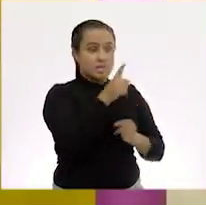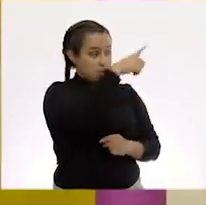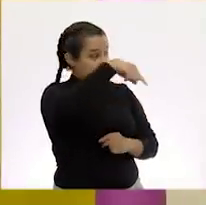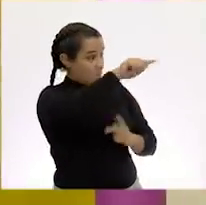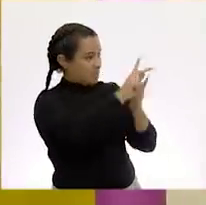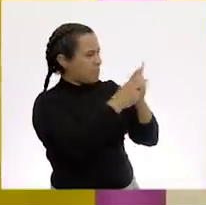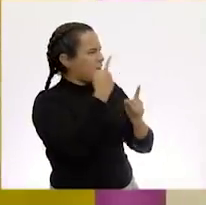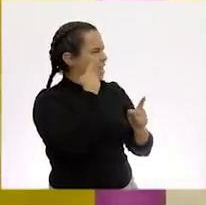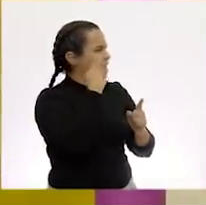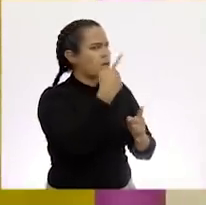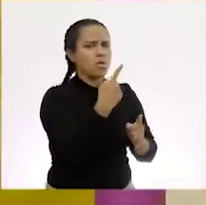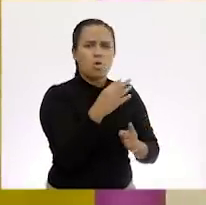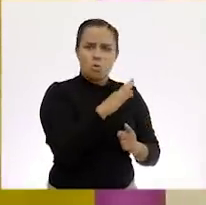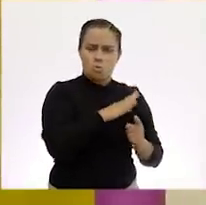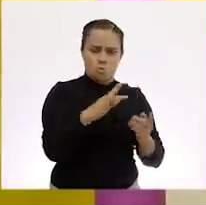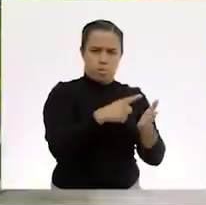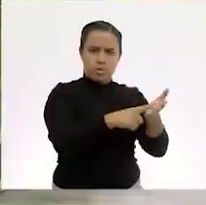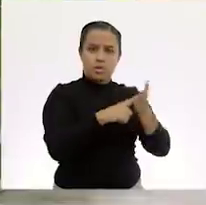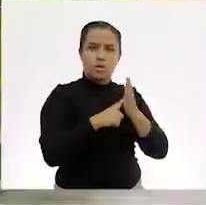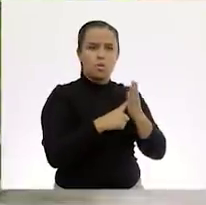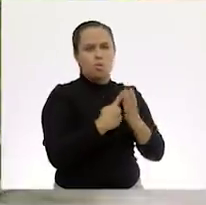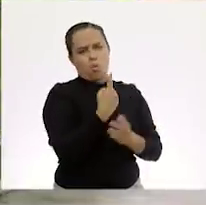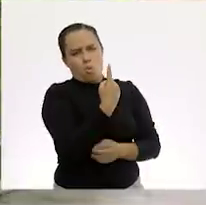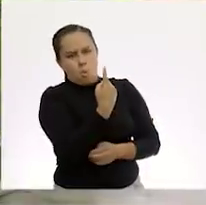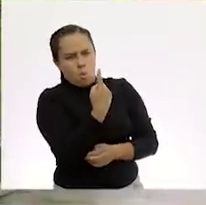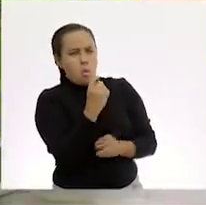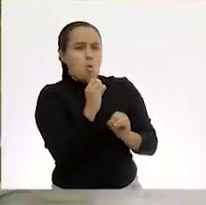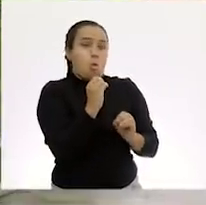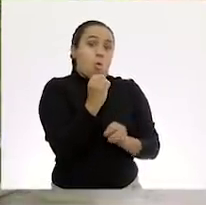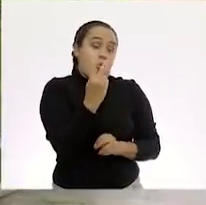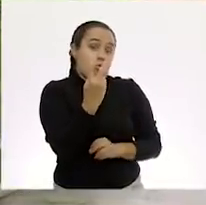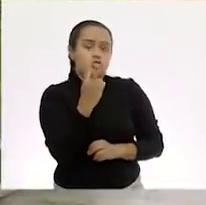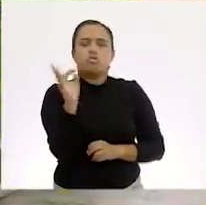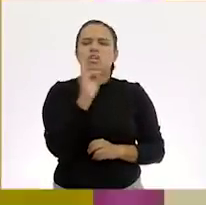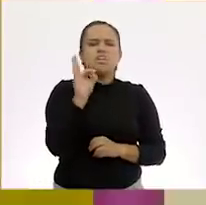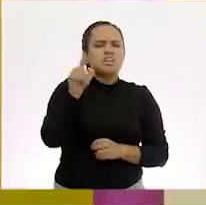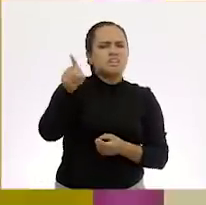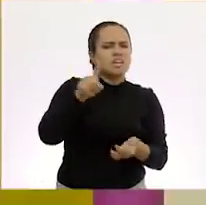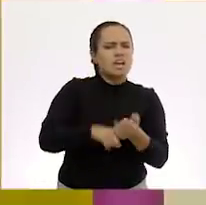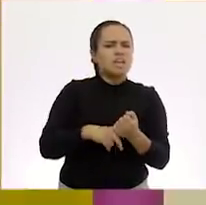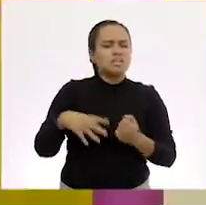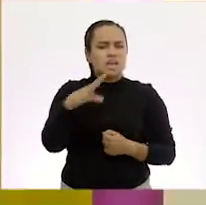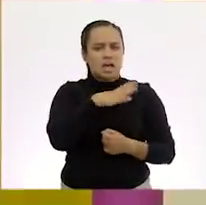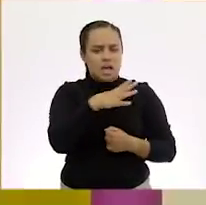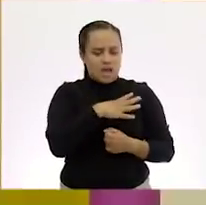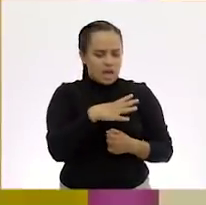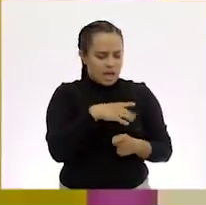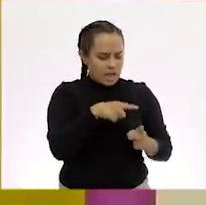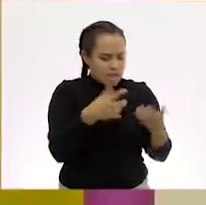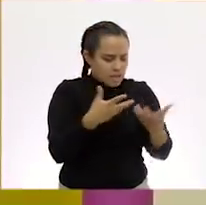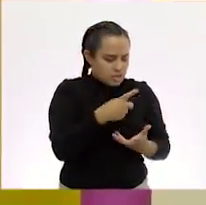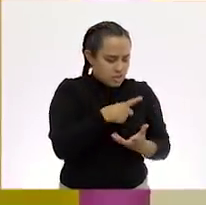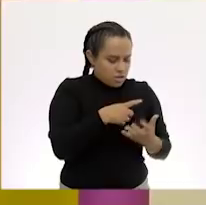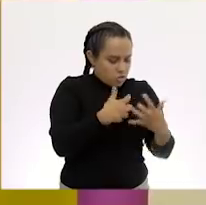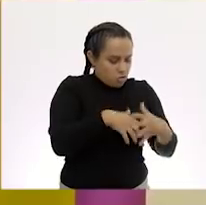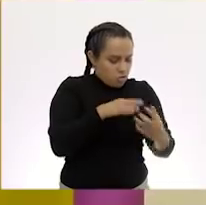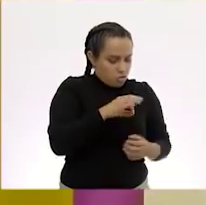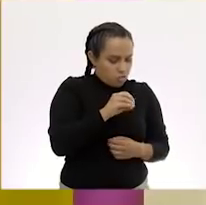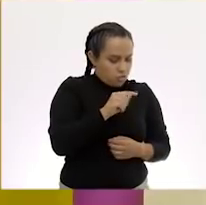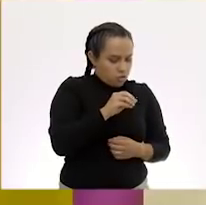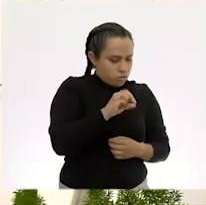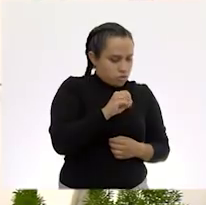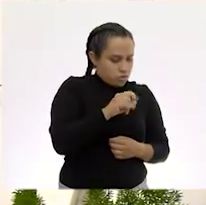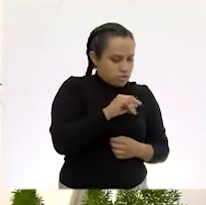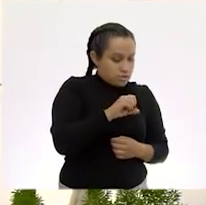plantas que tú ves ahí, ¿nos podrías mostrar una o dos que tal vez realizan un proceso de fotosíntesis distinto uno de